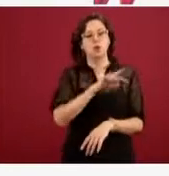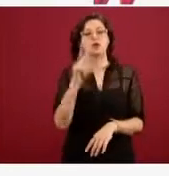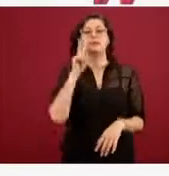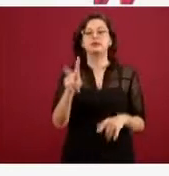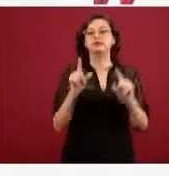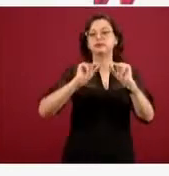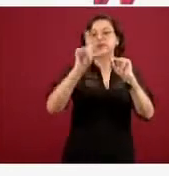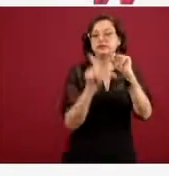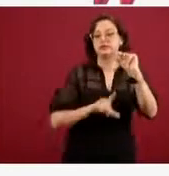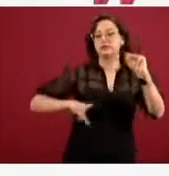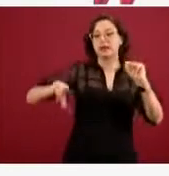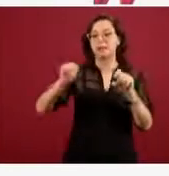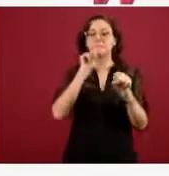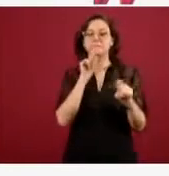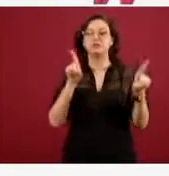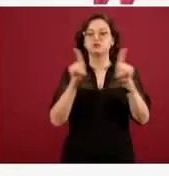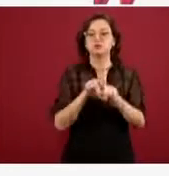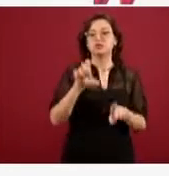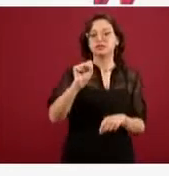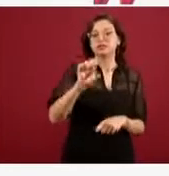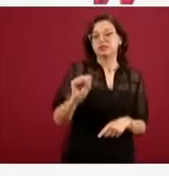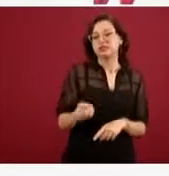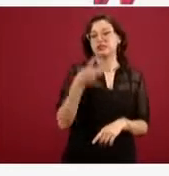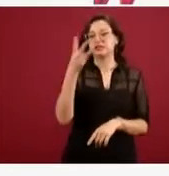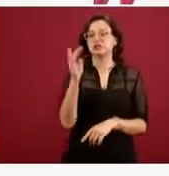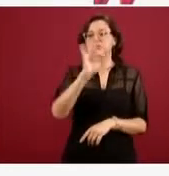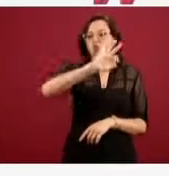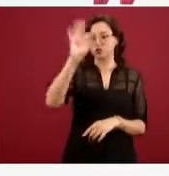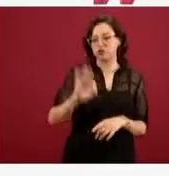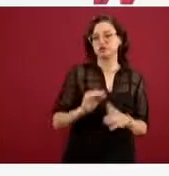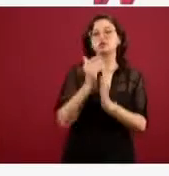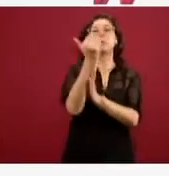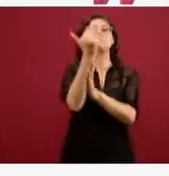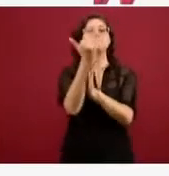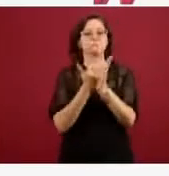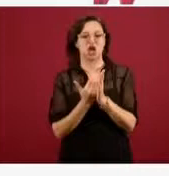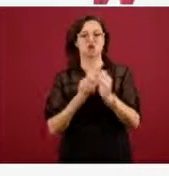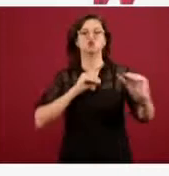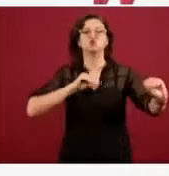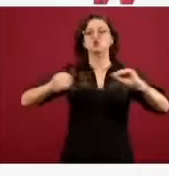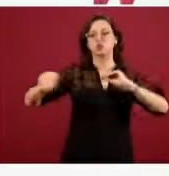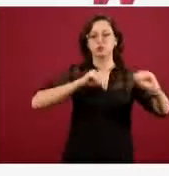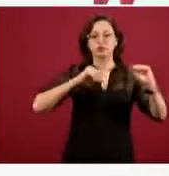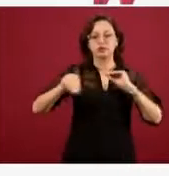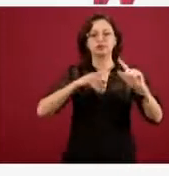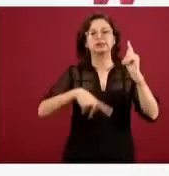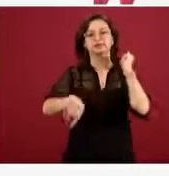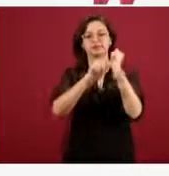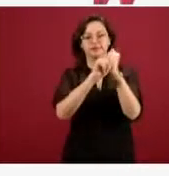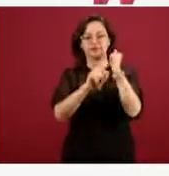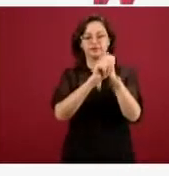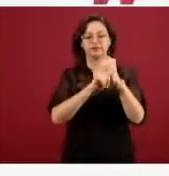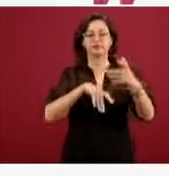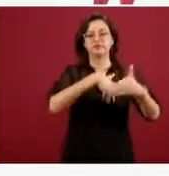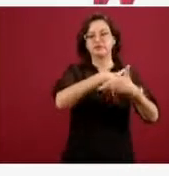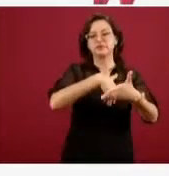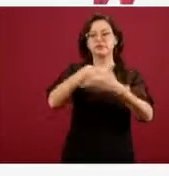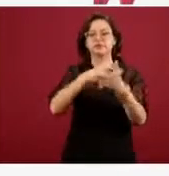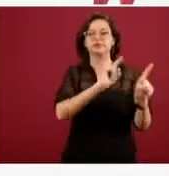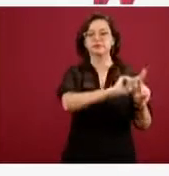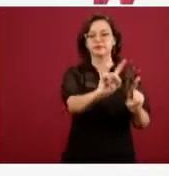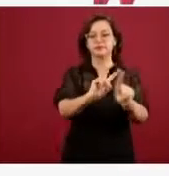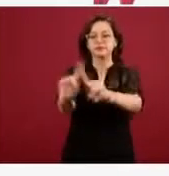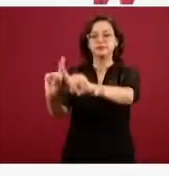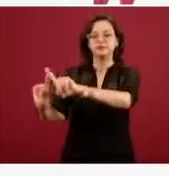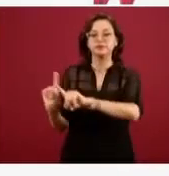Nacionalmente también estamos alrededor del 63% de reducción de la movilidad en materia de estaciones de transporte